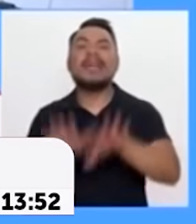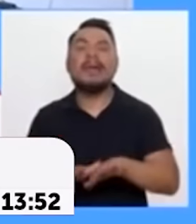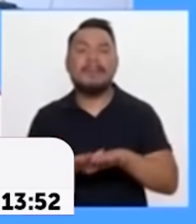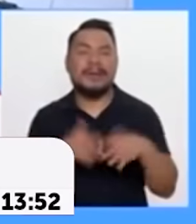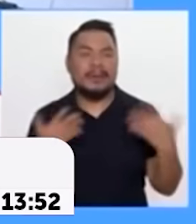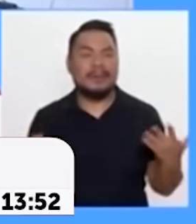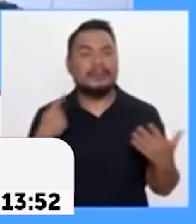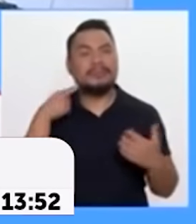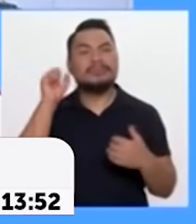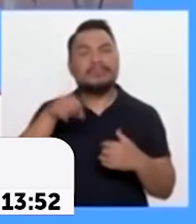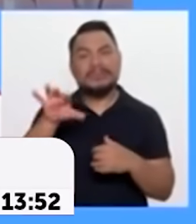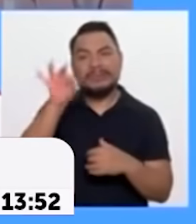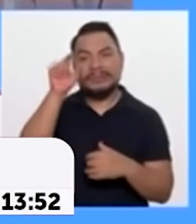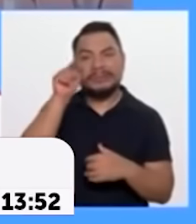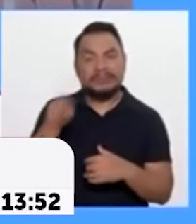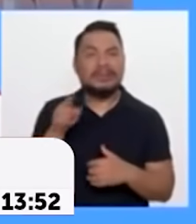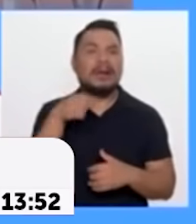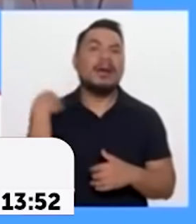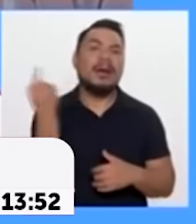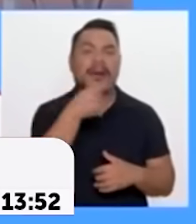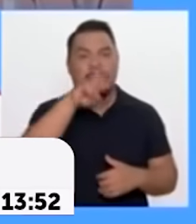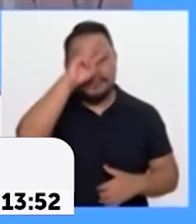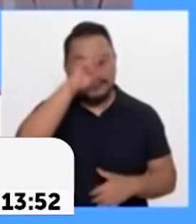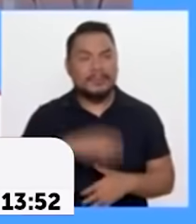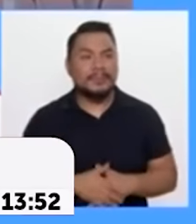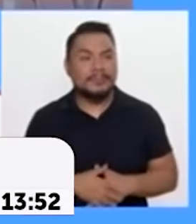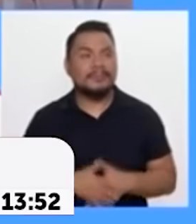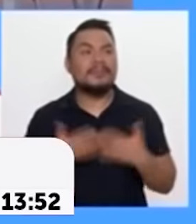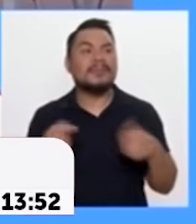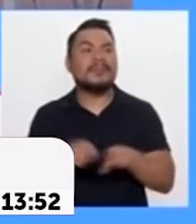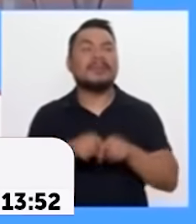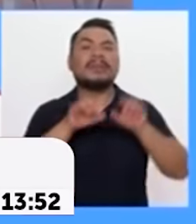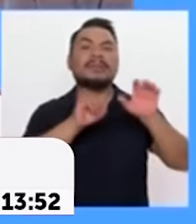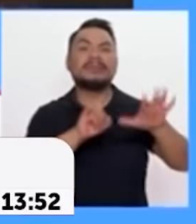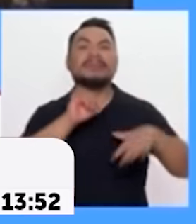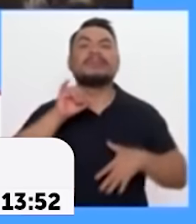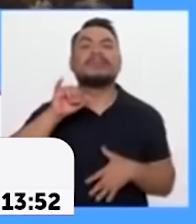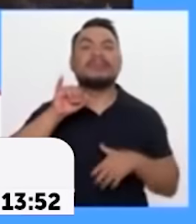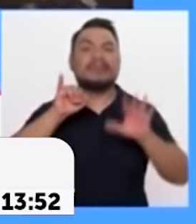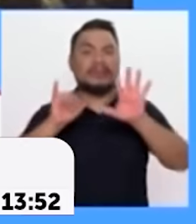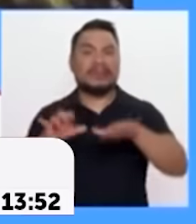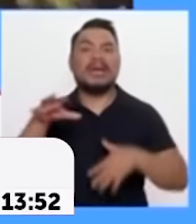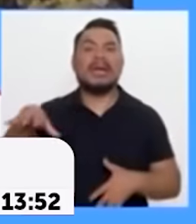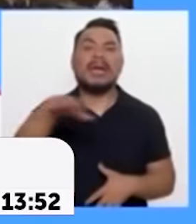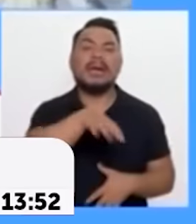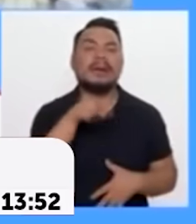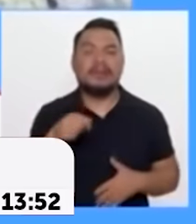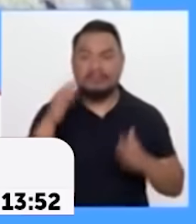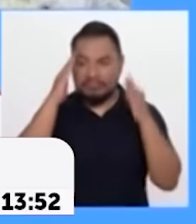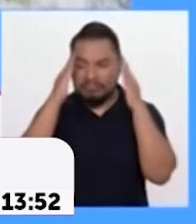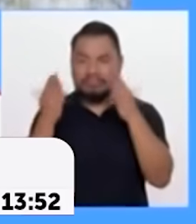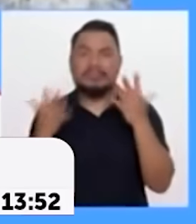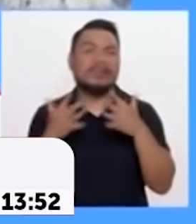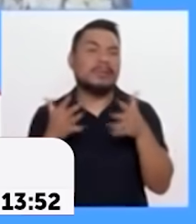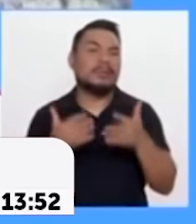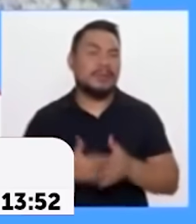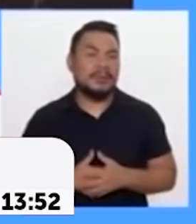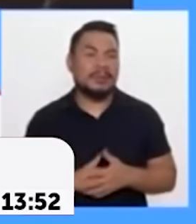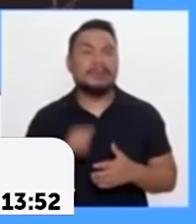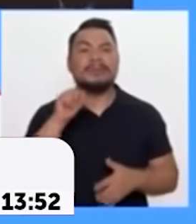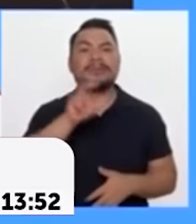preselección a nivel nacional en 66 sedes, con una asistencia de cerca de